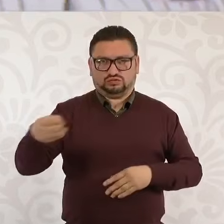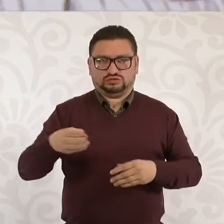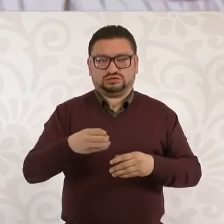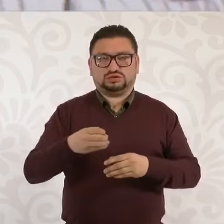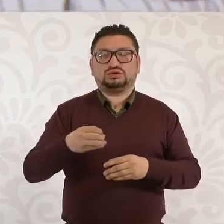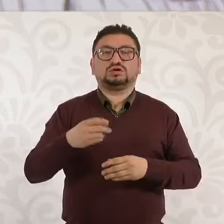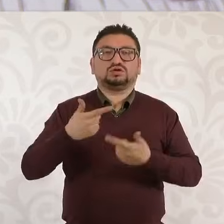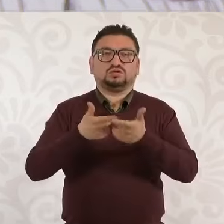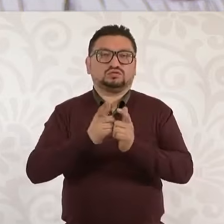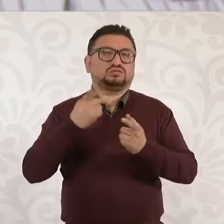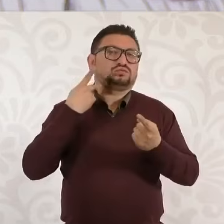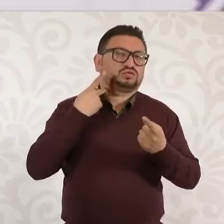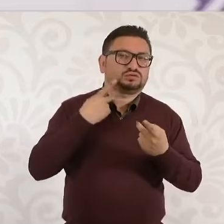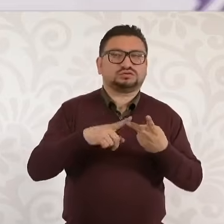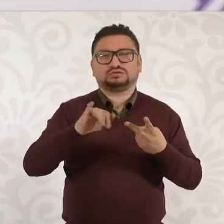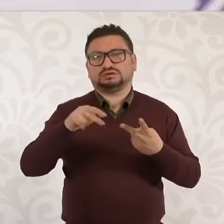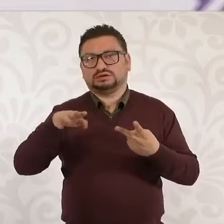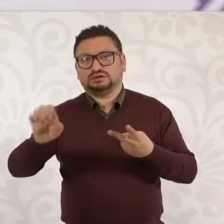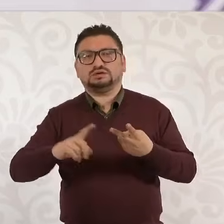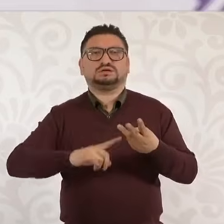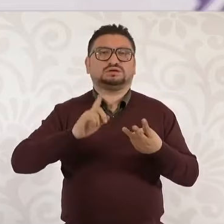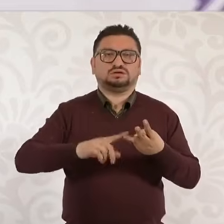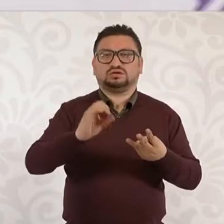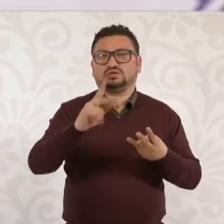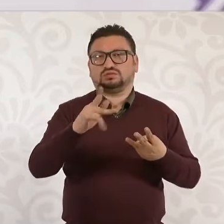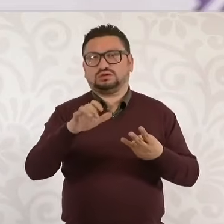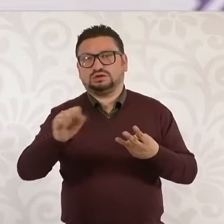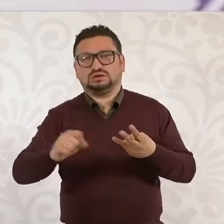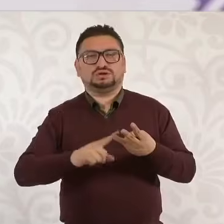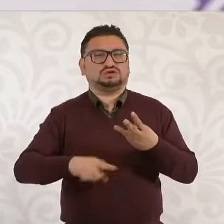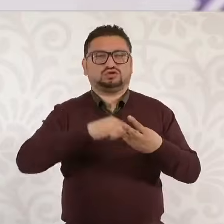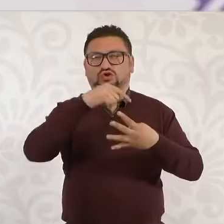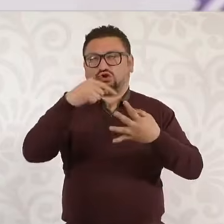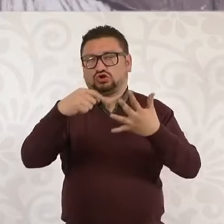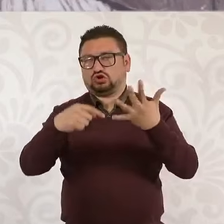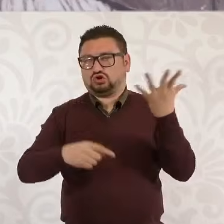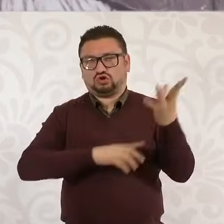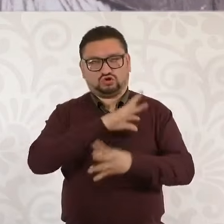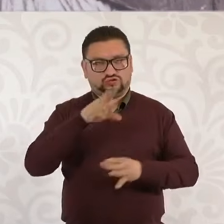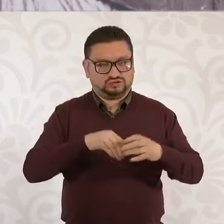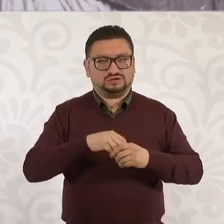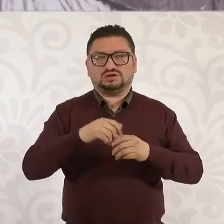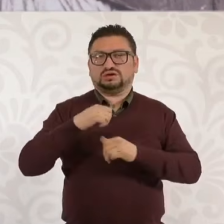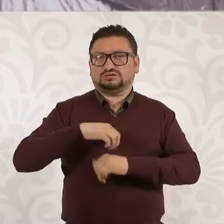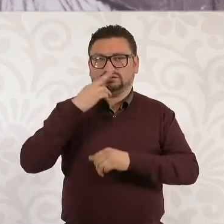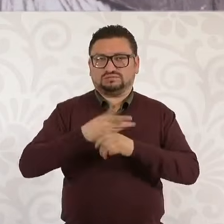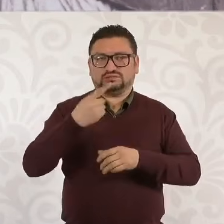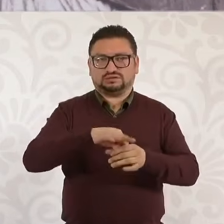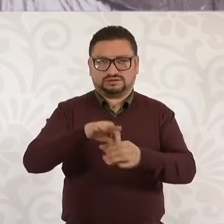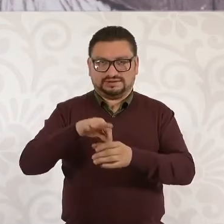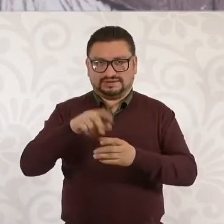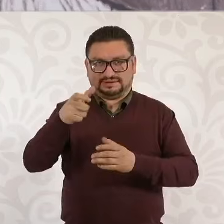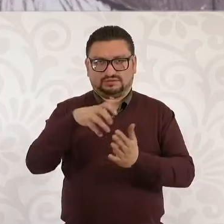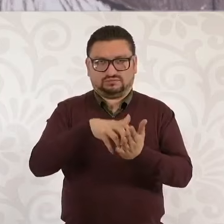Es a partidos políticos, al INE, a los OPLES, todo lo que tiene que ver con los organismos